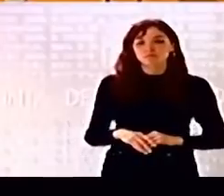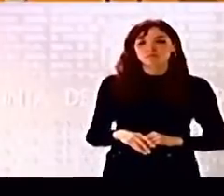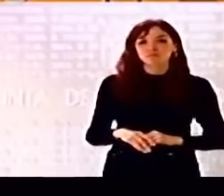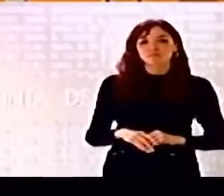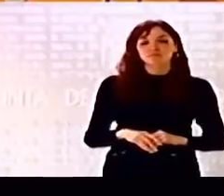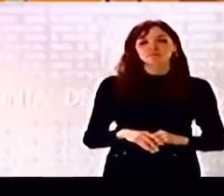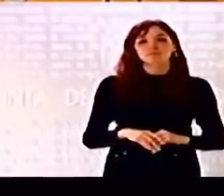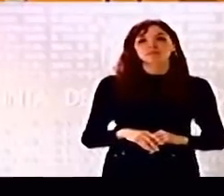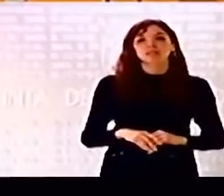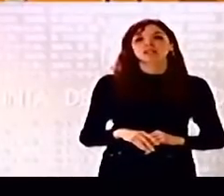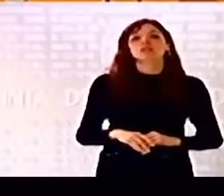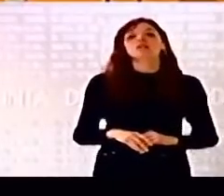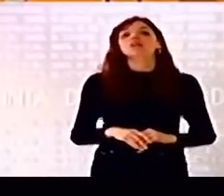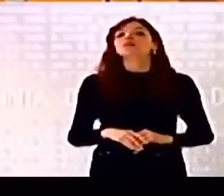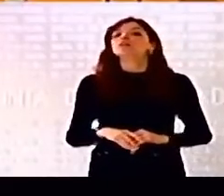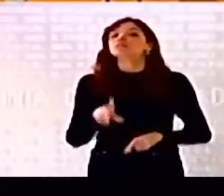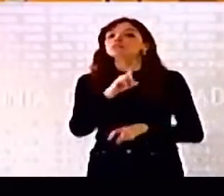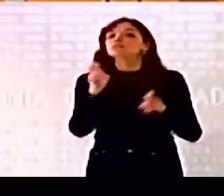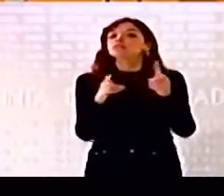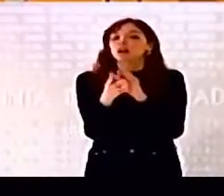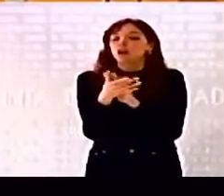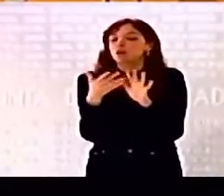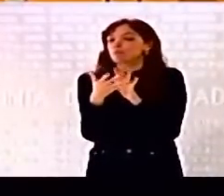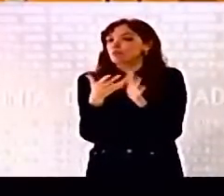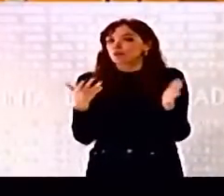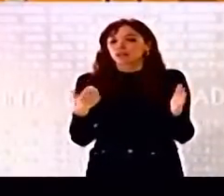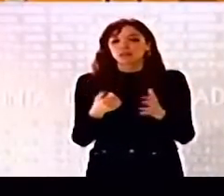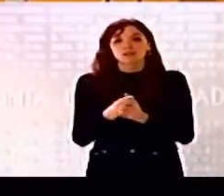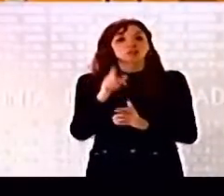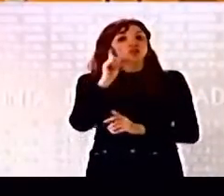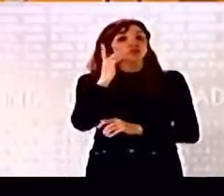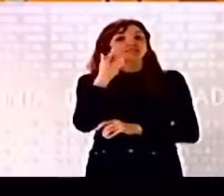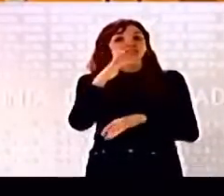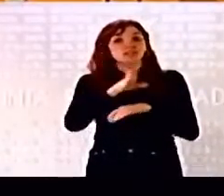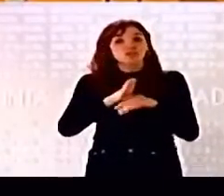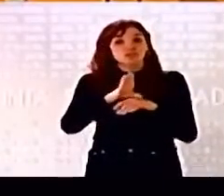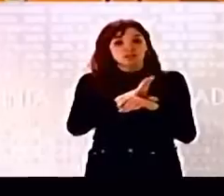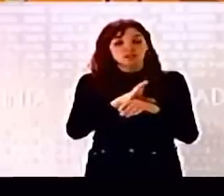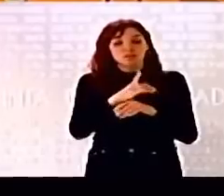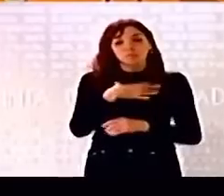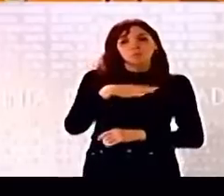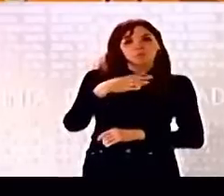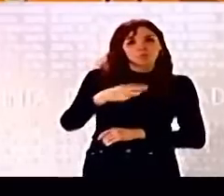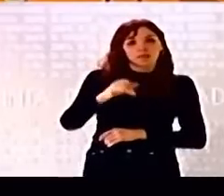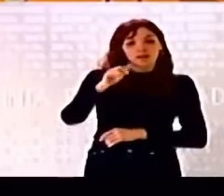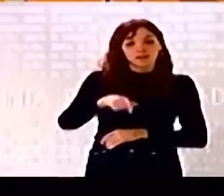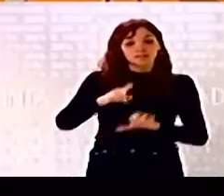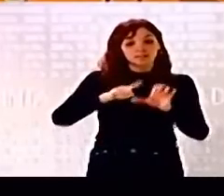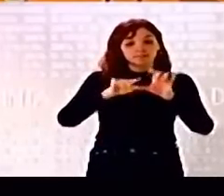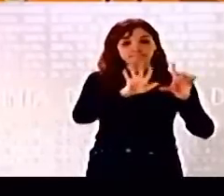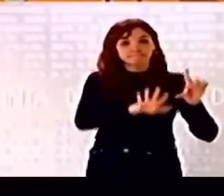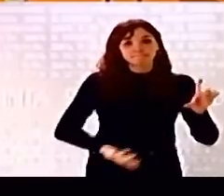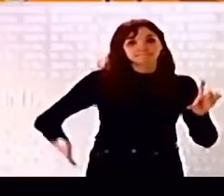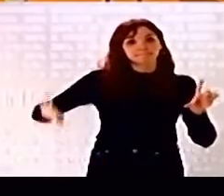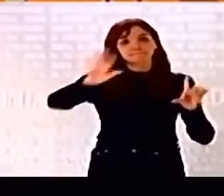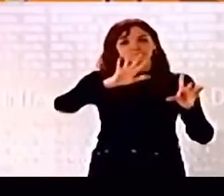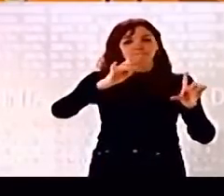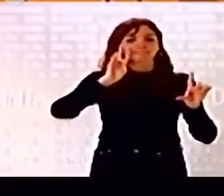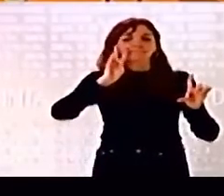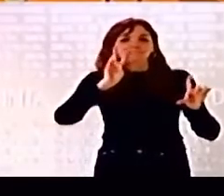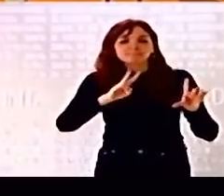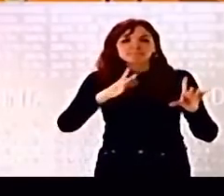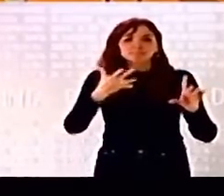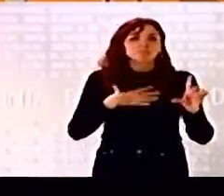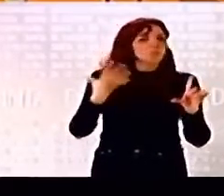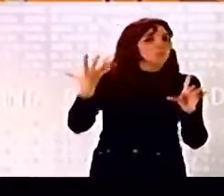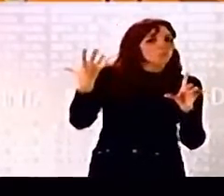Sí, solamente rápidamente. No sé si, consejero, podemos ver aquí en Extremadura la posibilidad